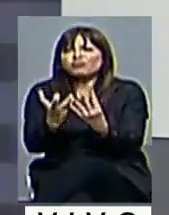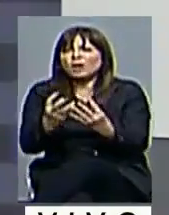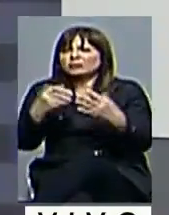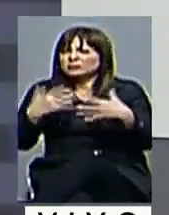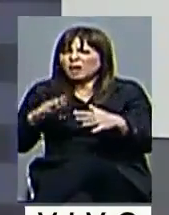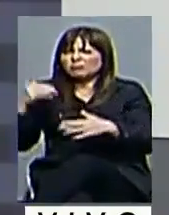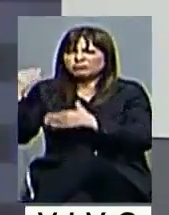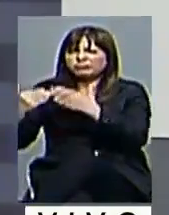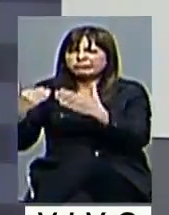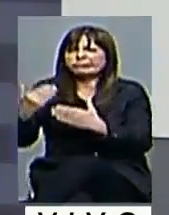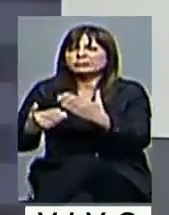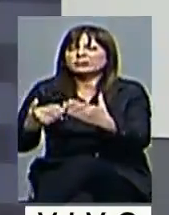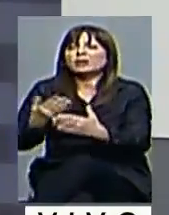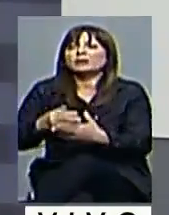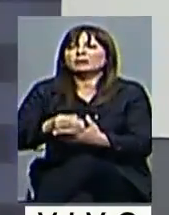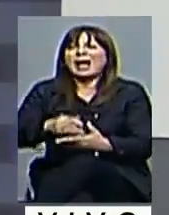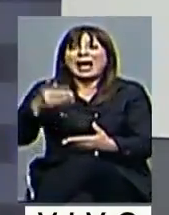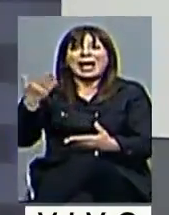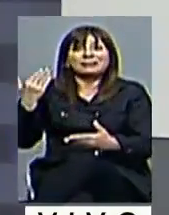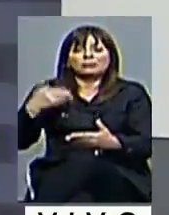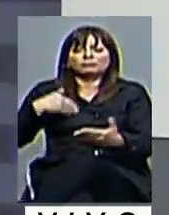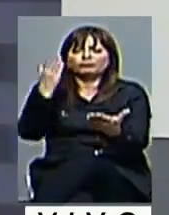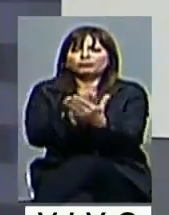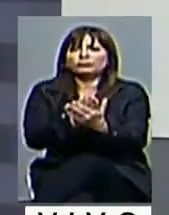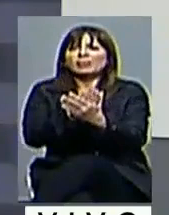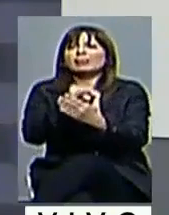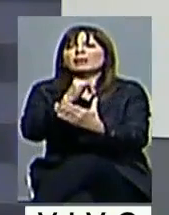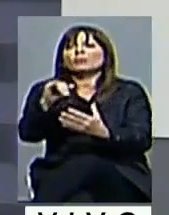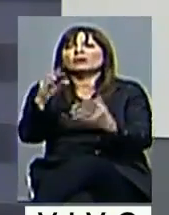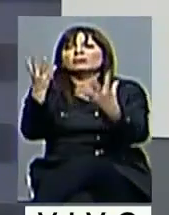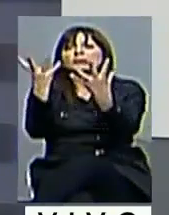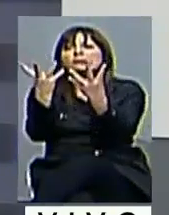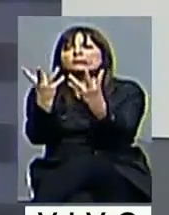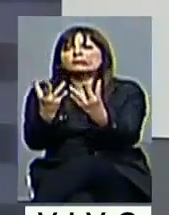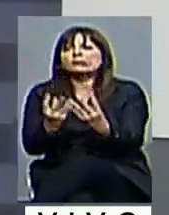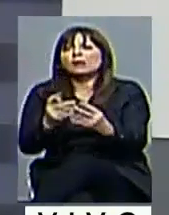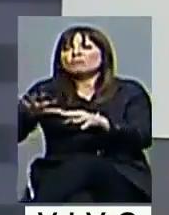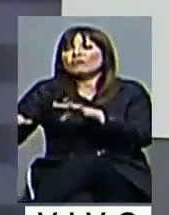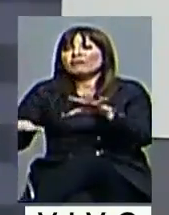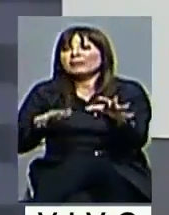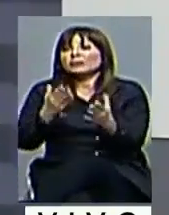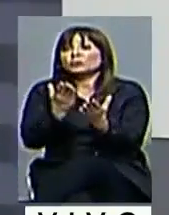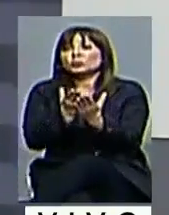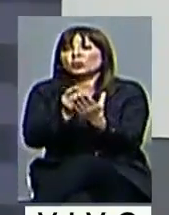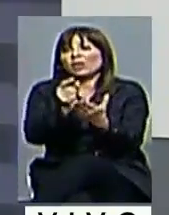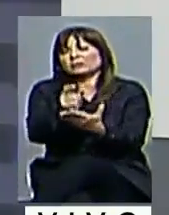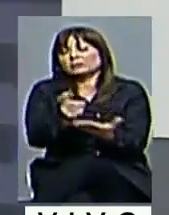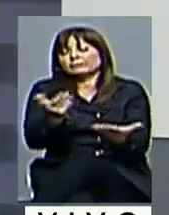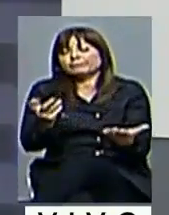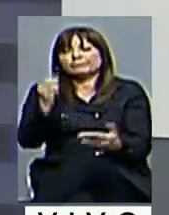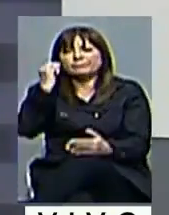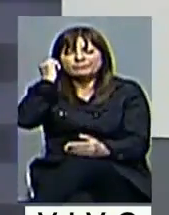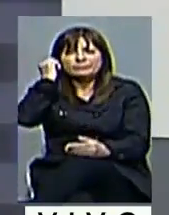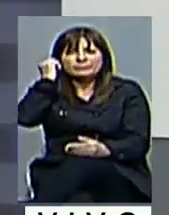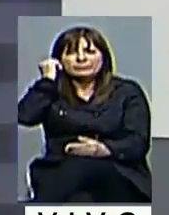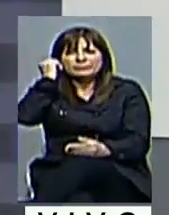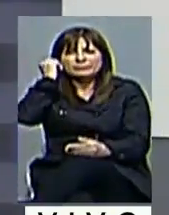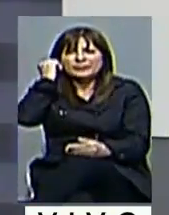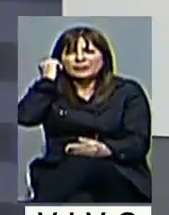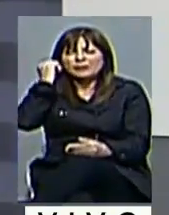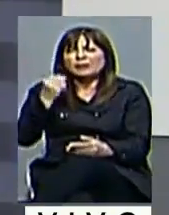se radicalizó y se hizo más chico, ¿no? El movimiento estudiantil, y por lo tanto... ¿El refresh por dónde va? Porque el refresh puede